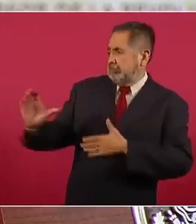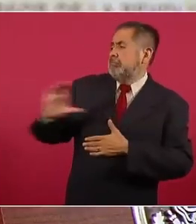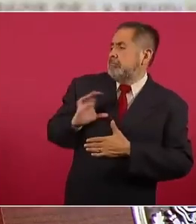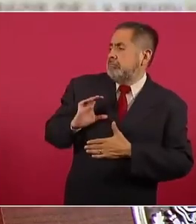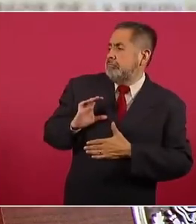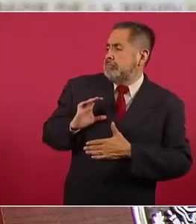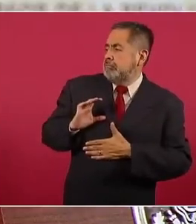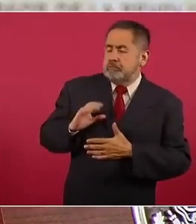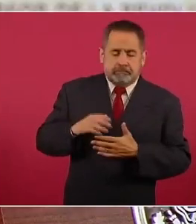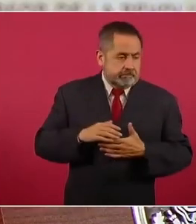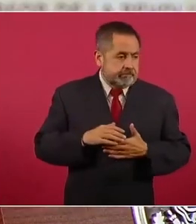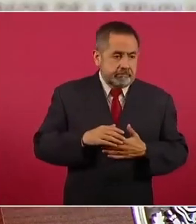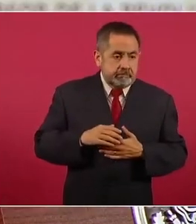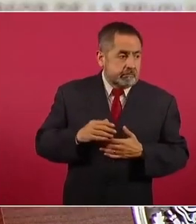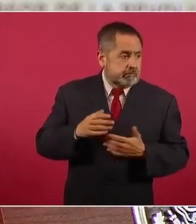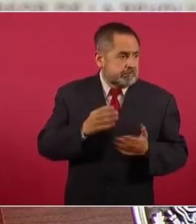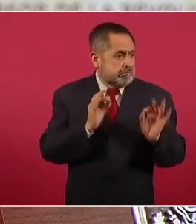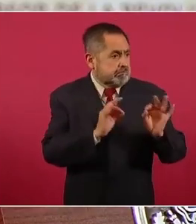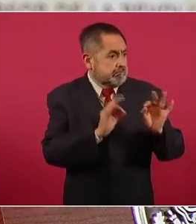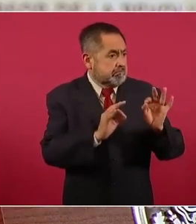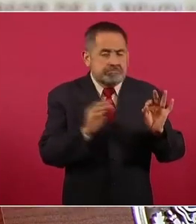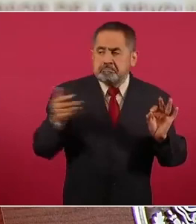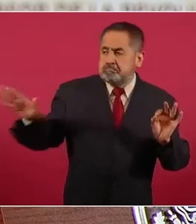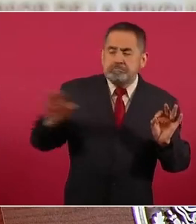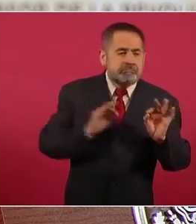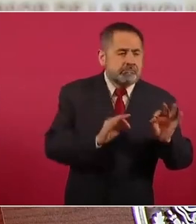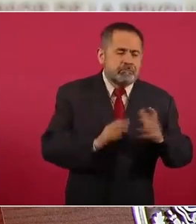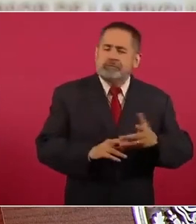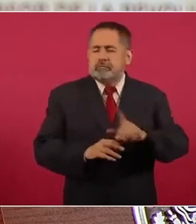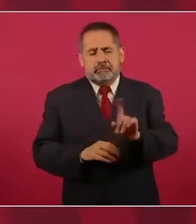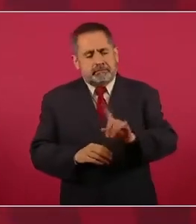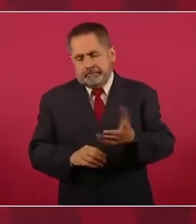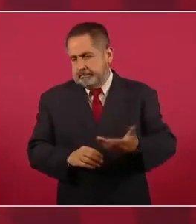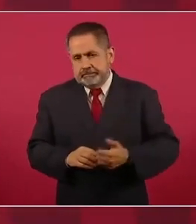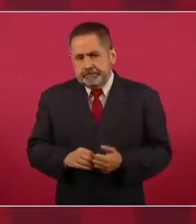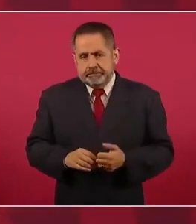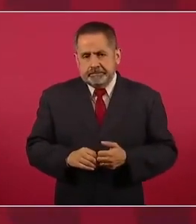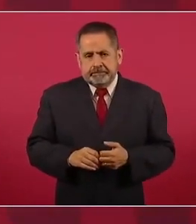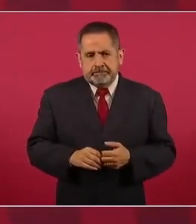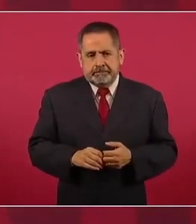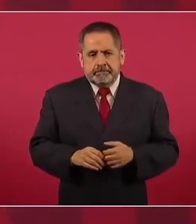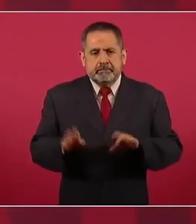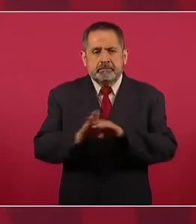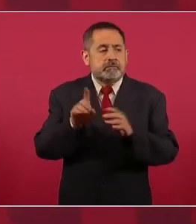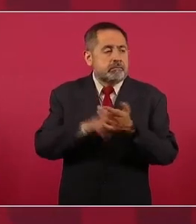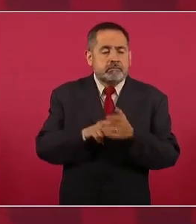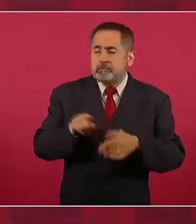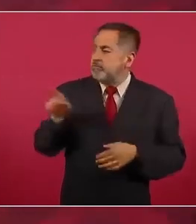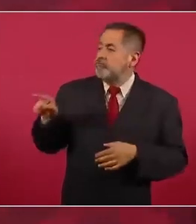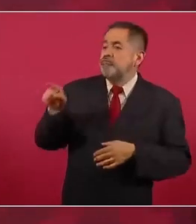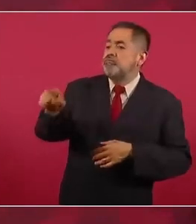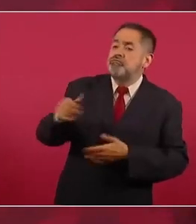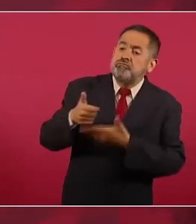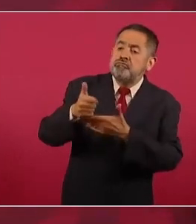eso le corresponde al mercado. Que el Estado no se meta en ayudar a los pobres.